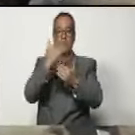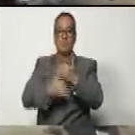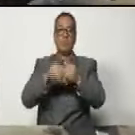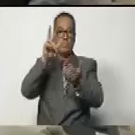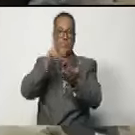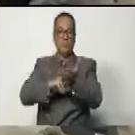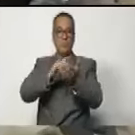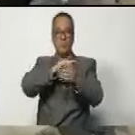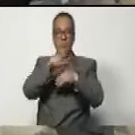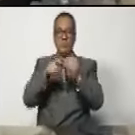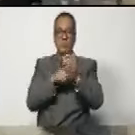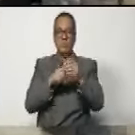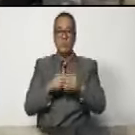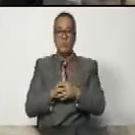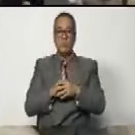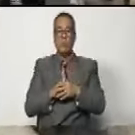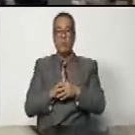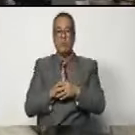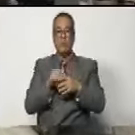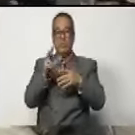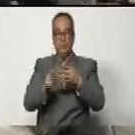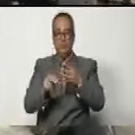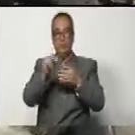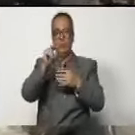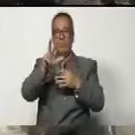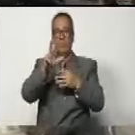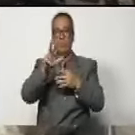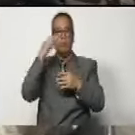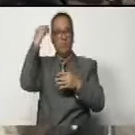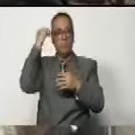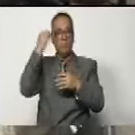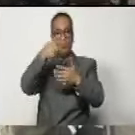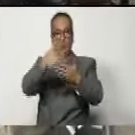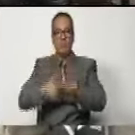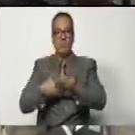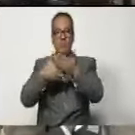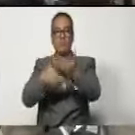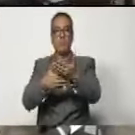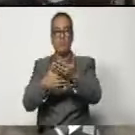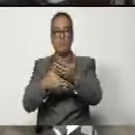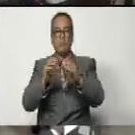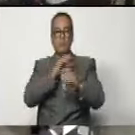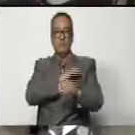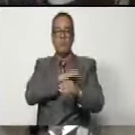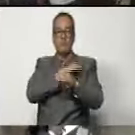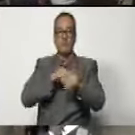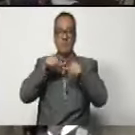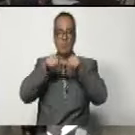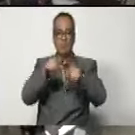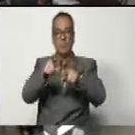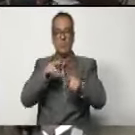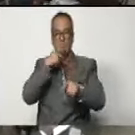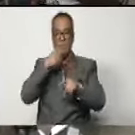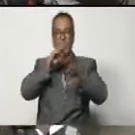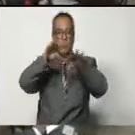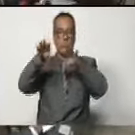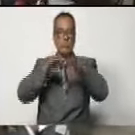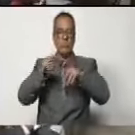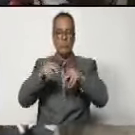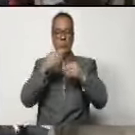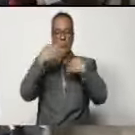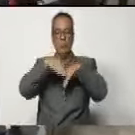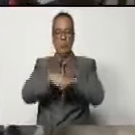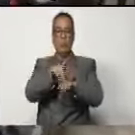resultó aprobado por unanimidad. Tercero, considerar los informes presentados por la Comisión Permanente de Política Exterior,